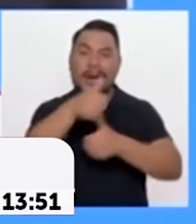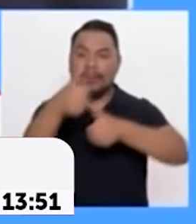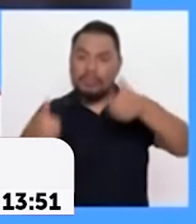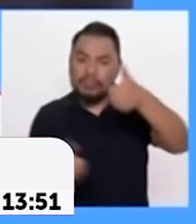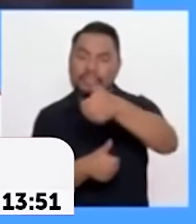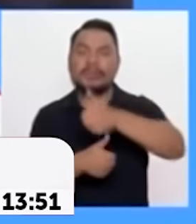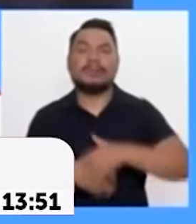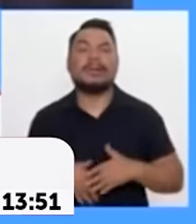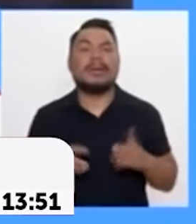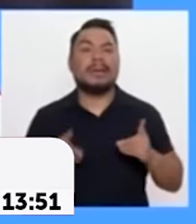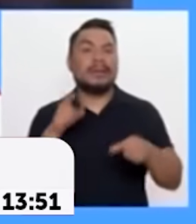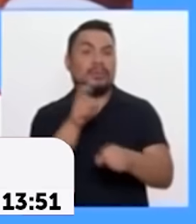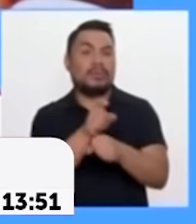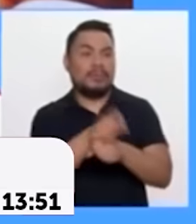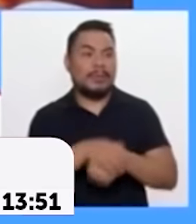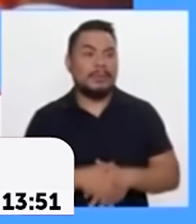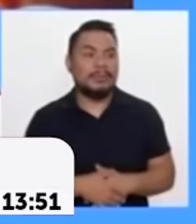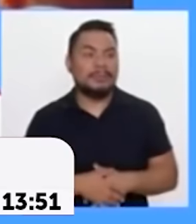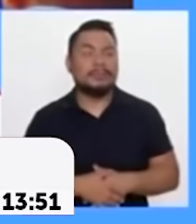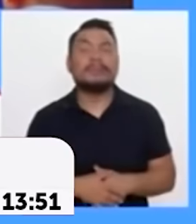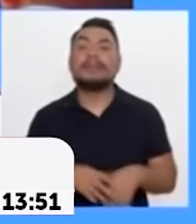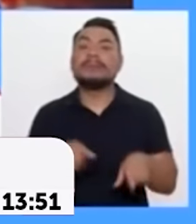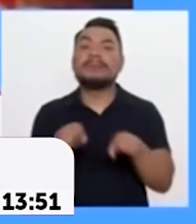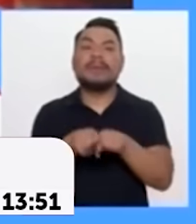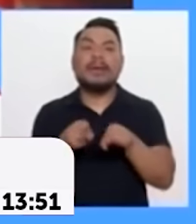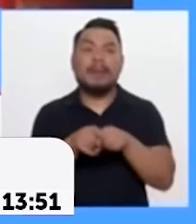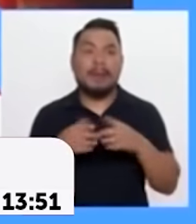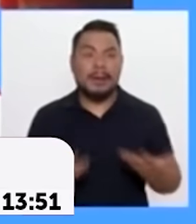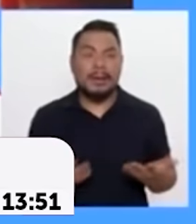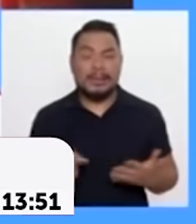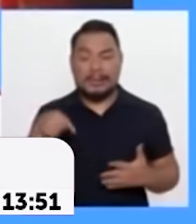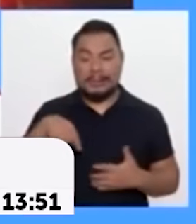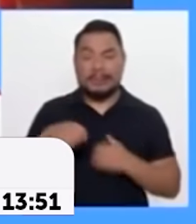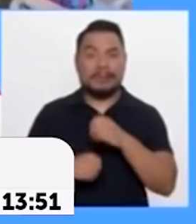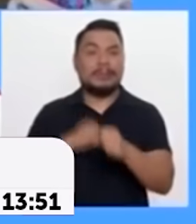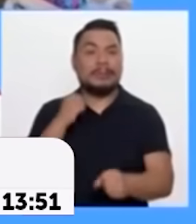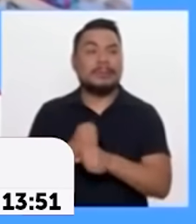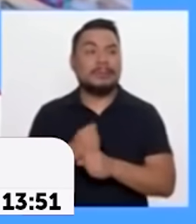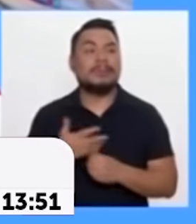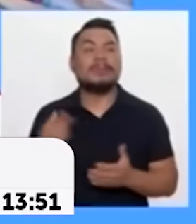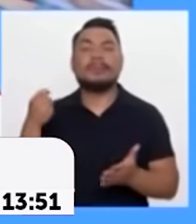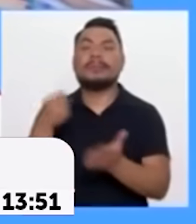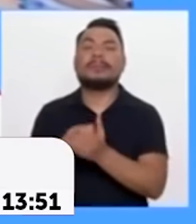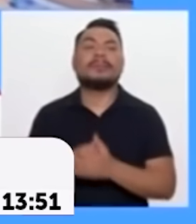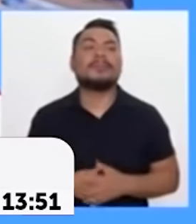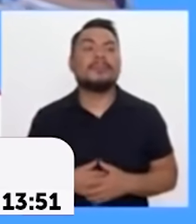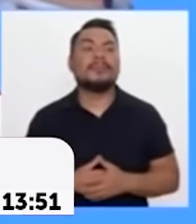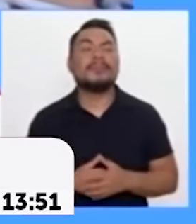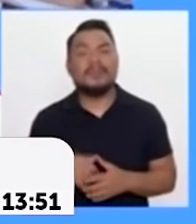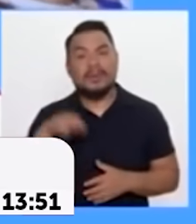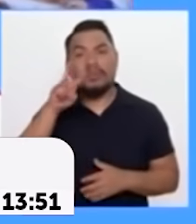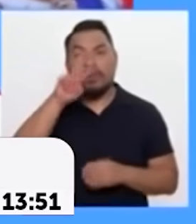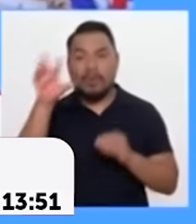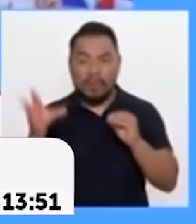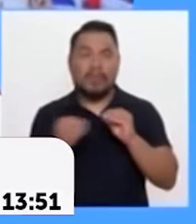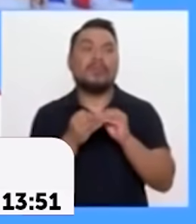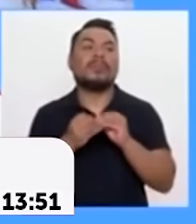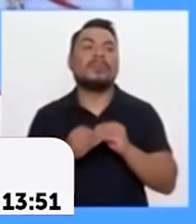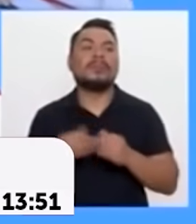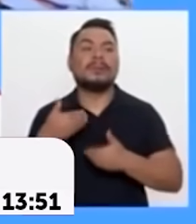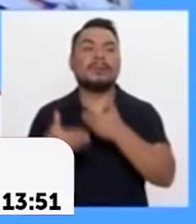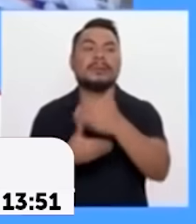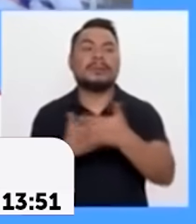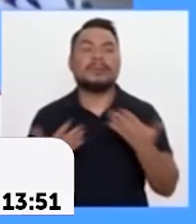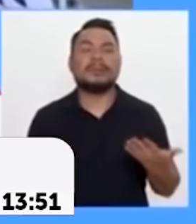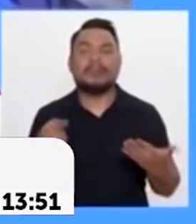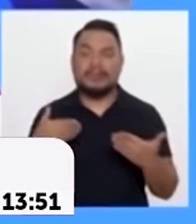educación. Asimismo, este año destinamos 2 incrementos remunerativos a los docentes de